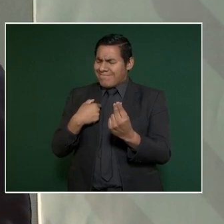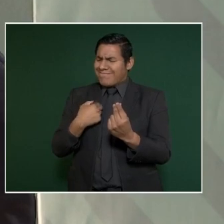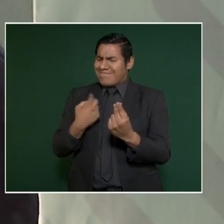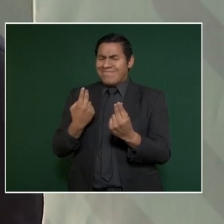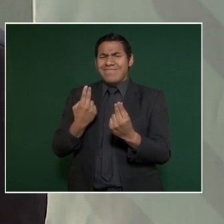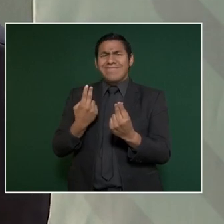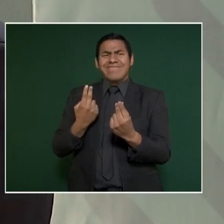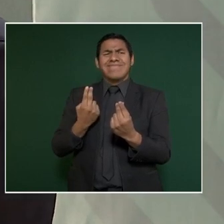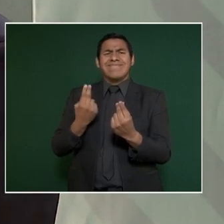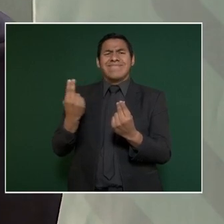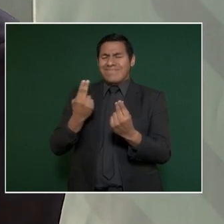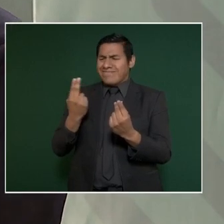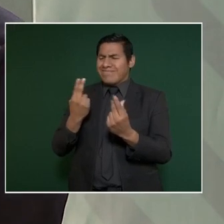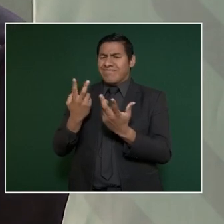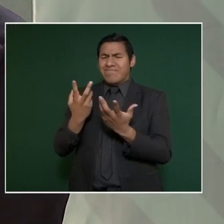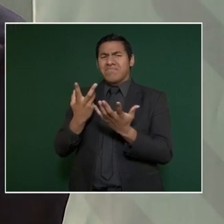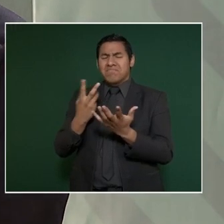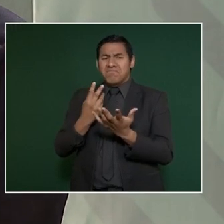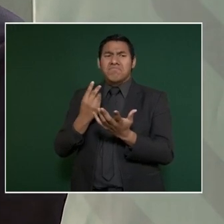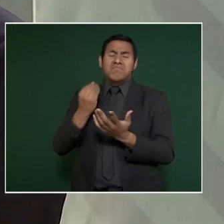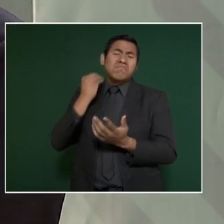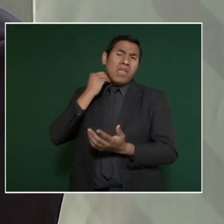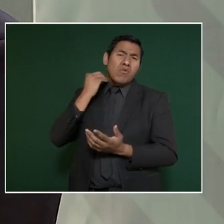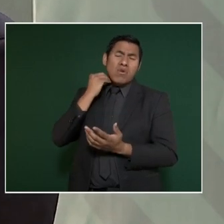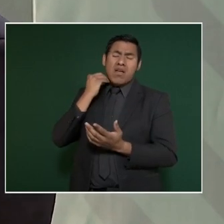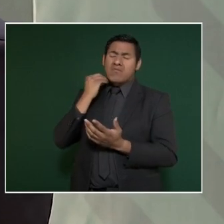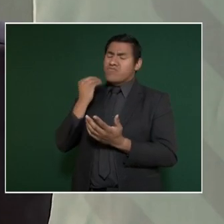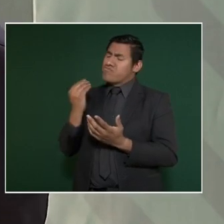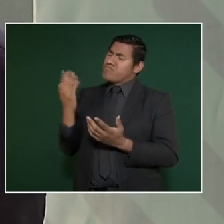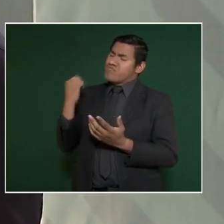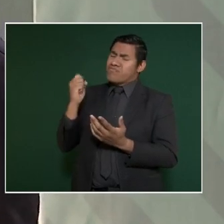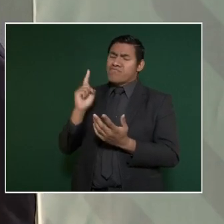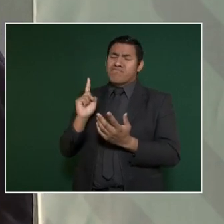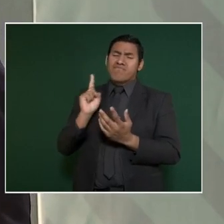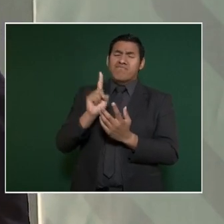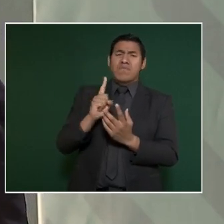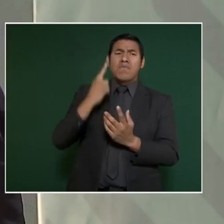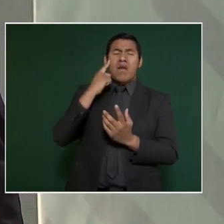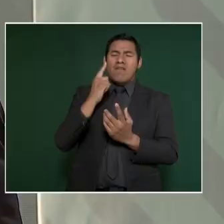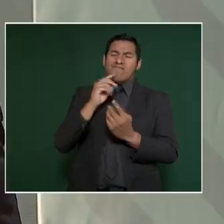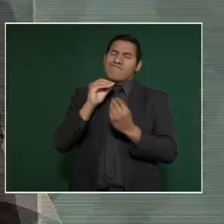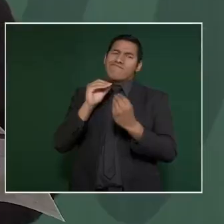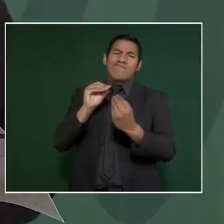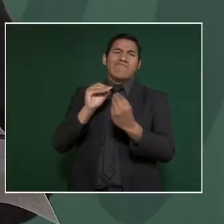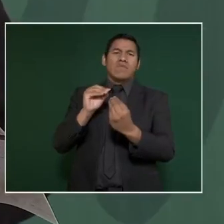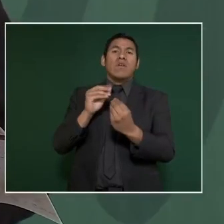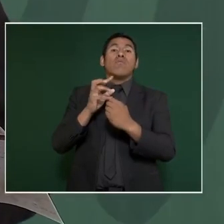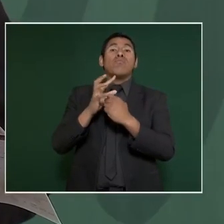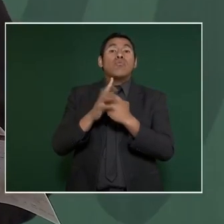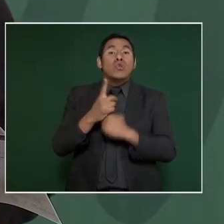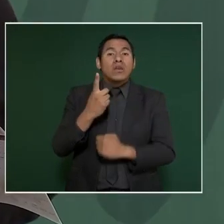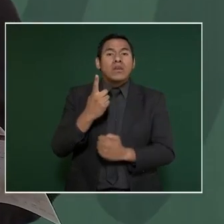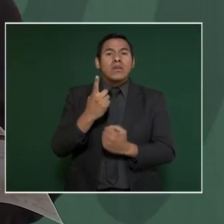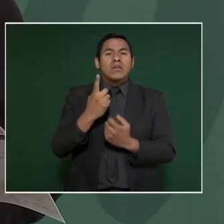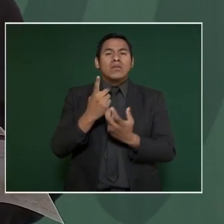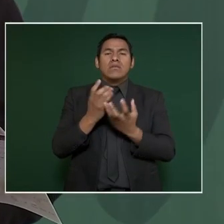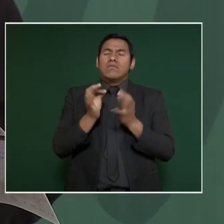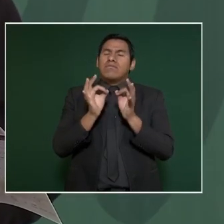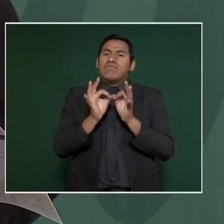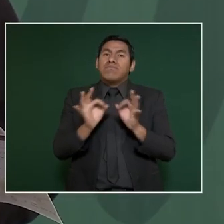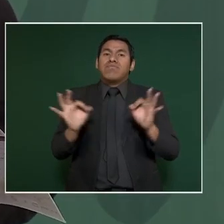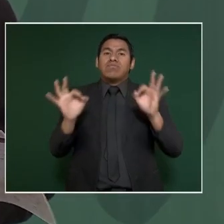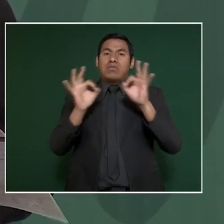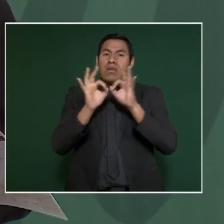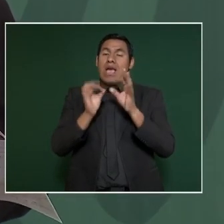proceder legalmente porque por encima de los intereses